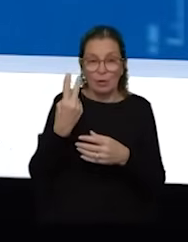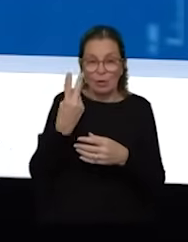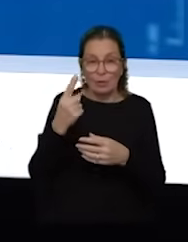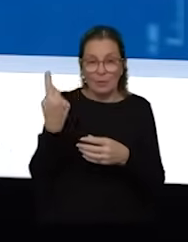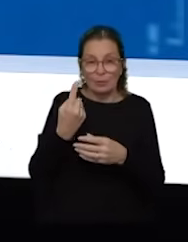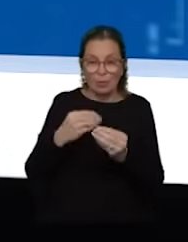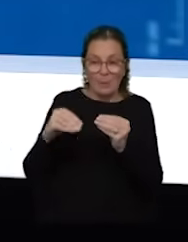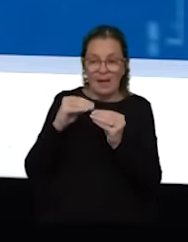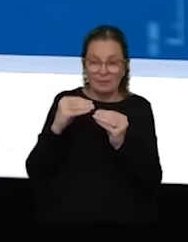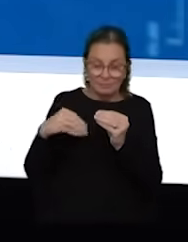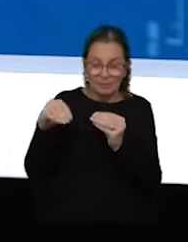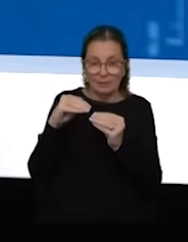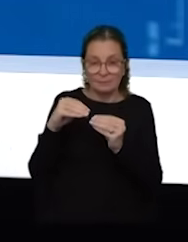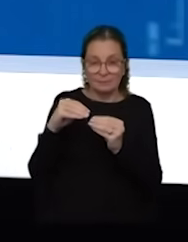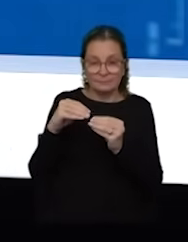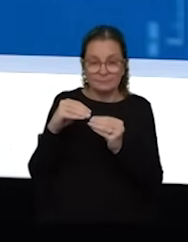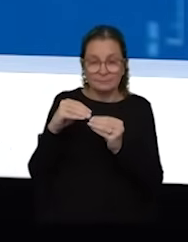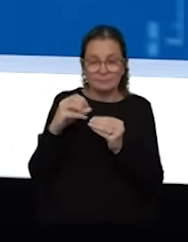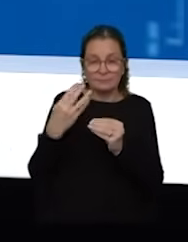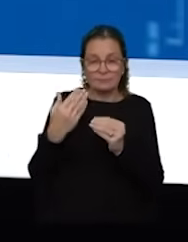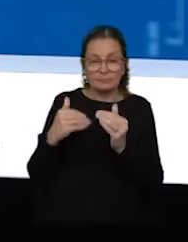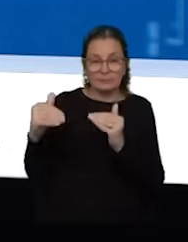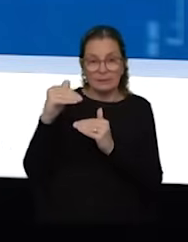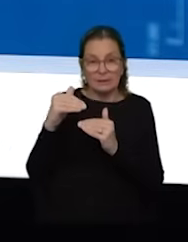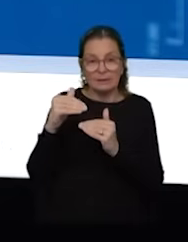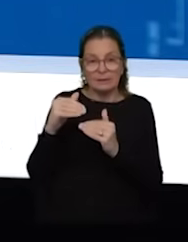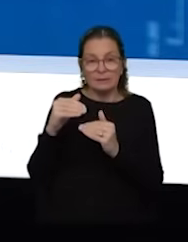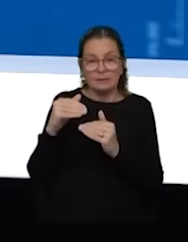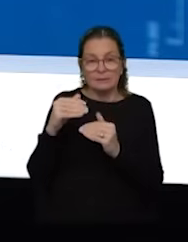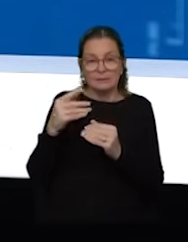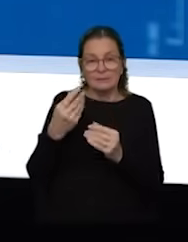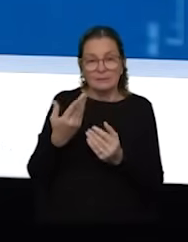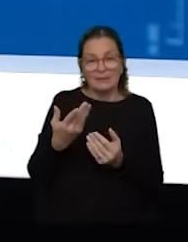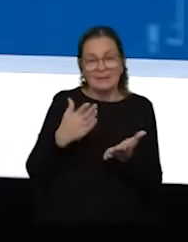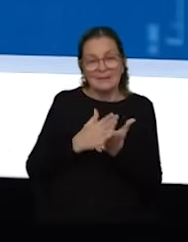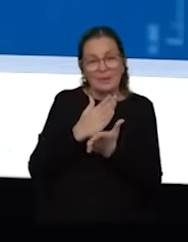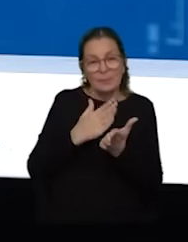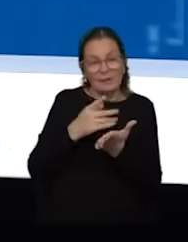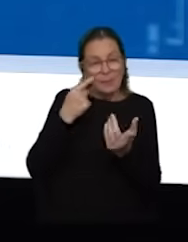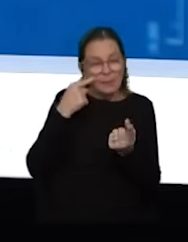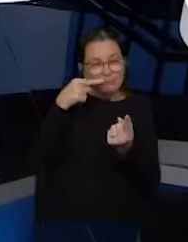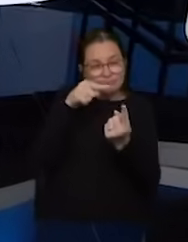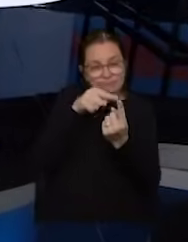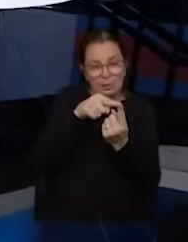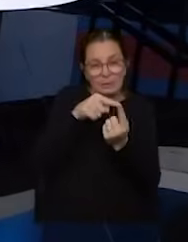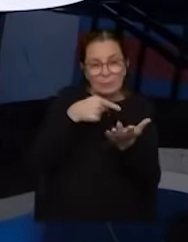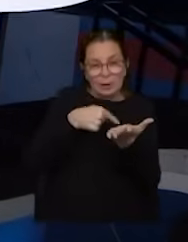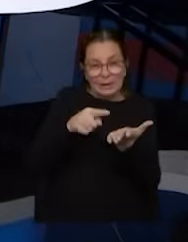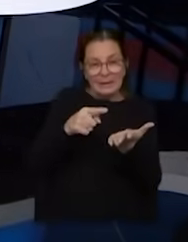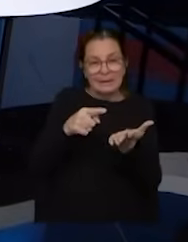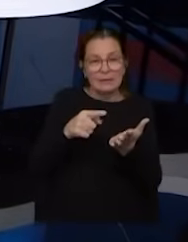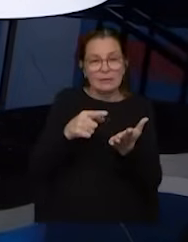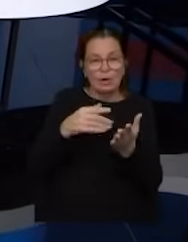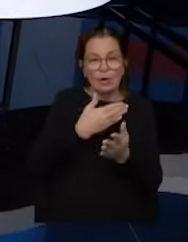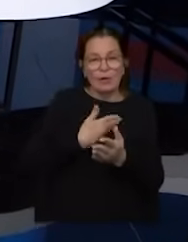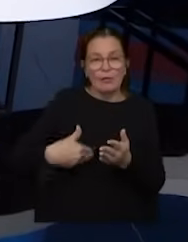minutos más eh Por porque se exceden eh siempre en el centro en estas discusiones